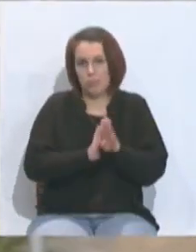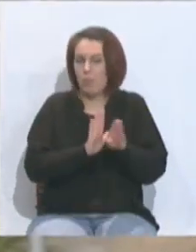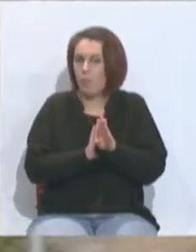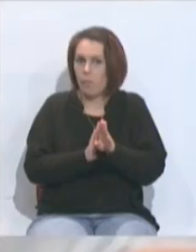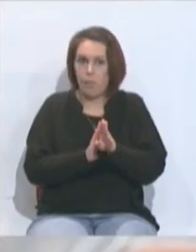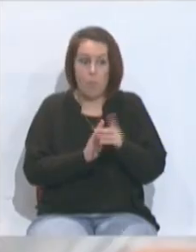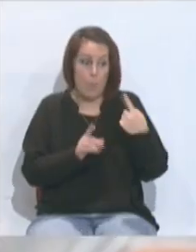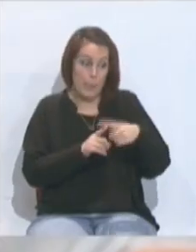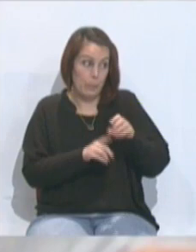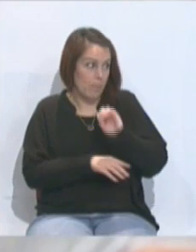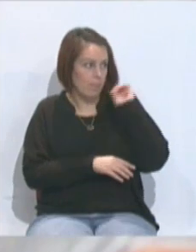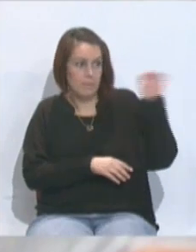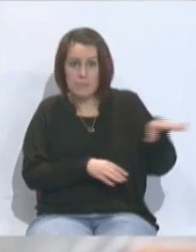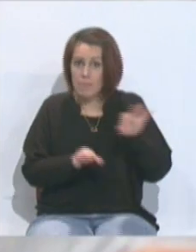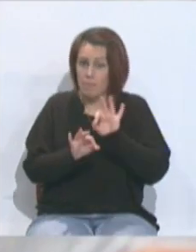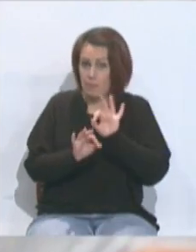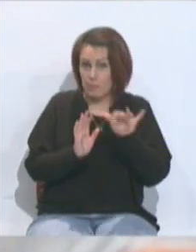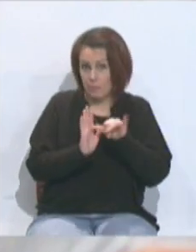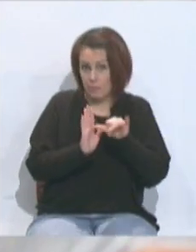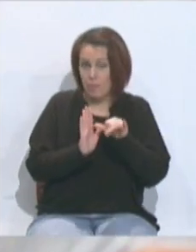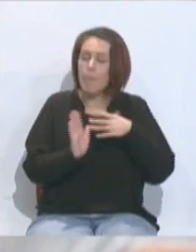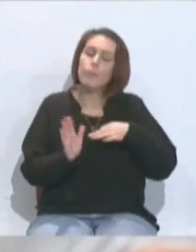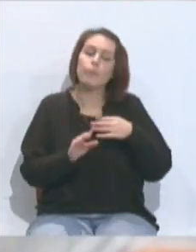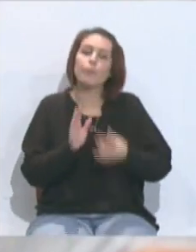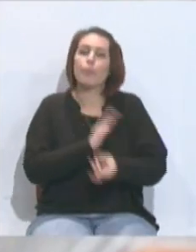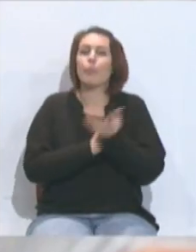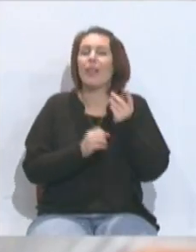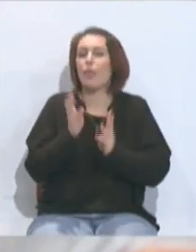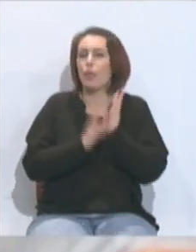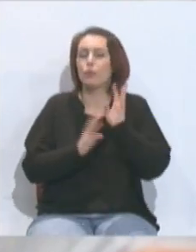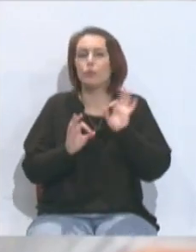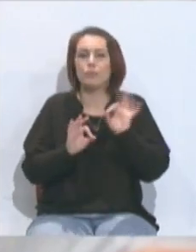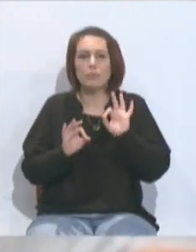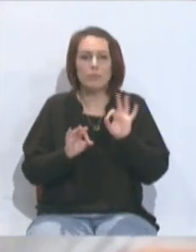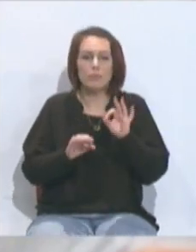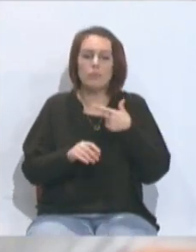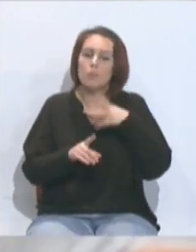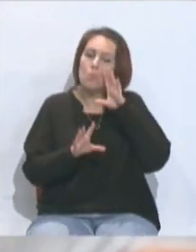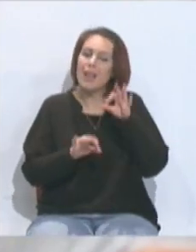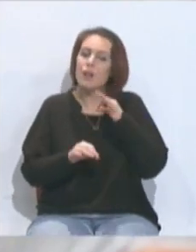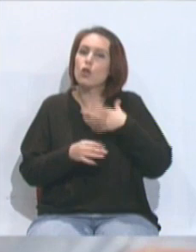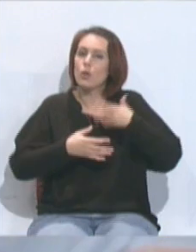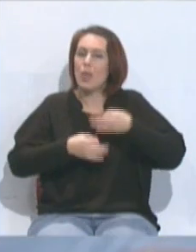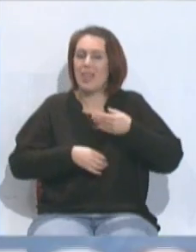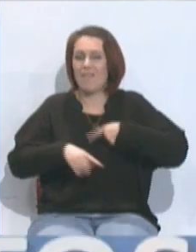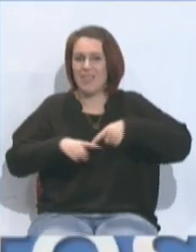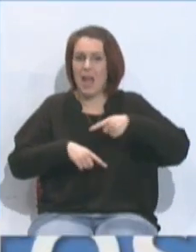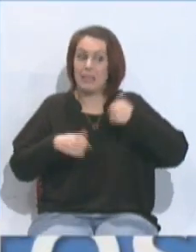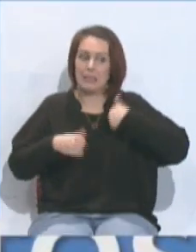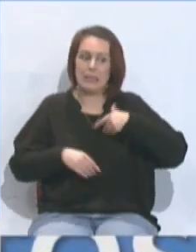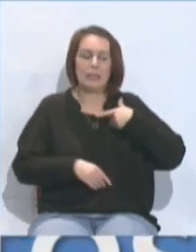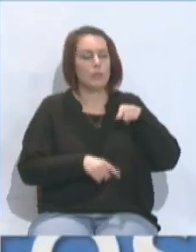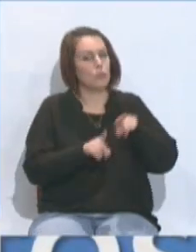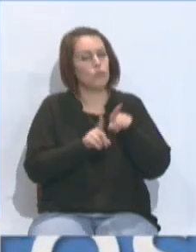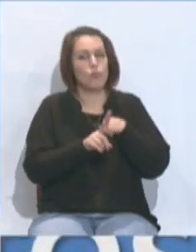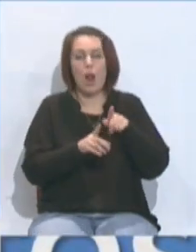Arrojar objetos a la vía o a sus inmediaciones que puedan provocar incendios o poner en peligro la seguridad vial ya se considera